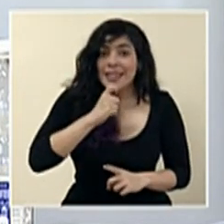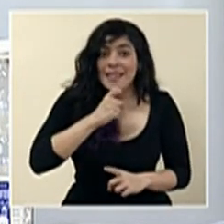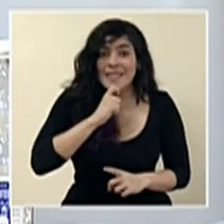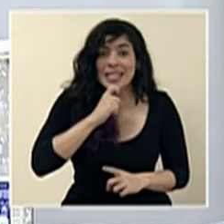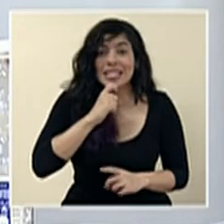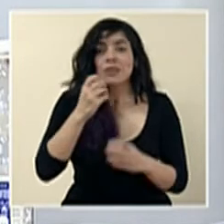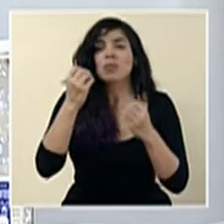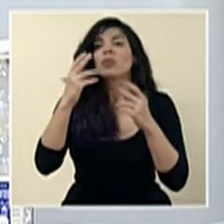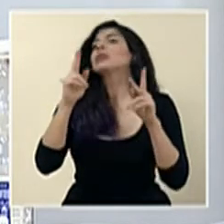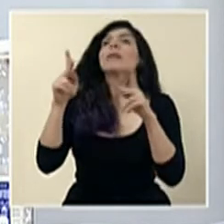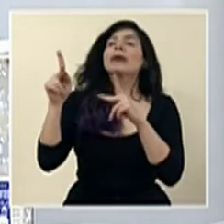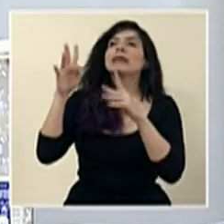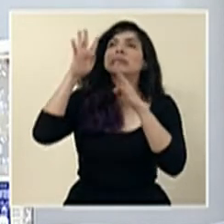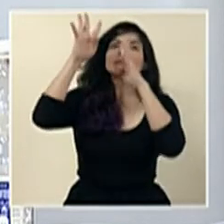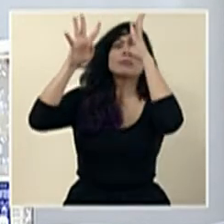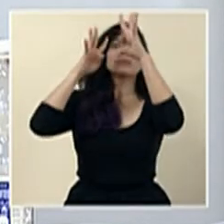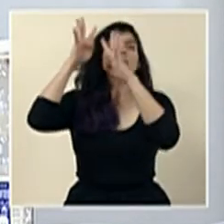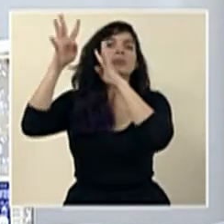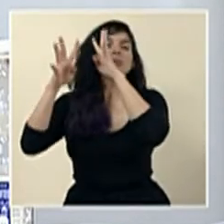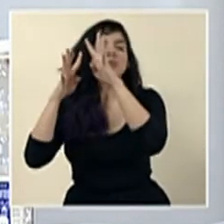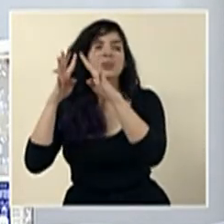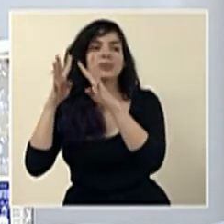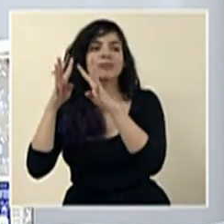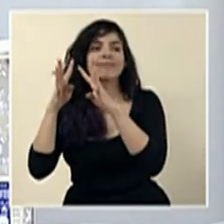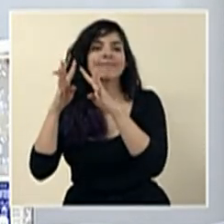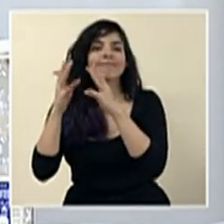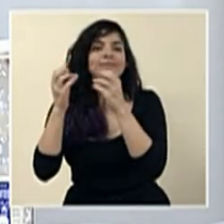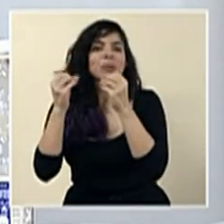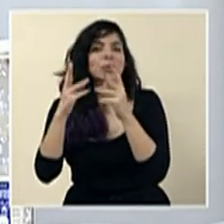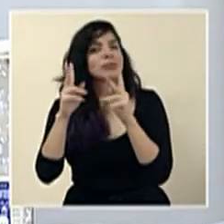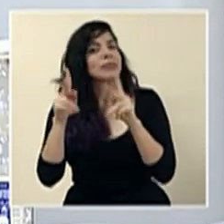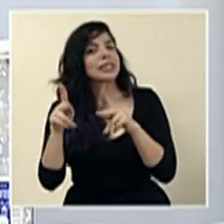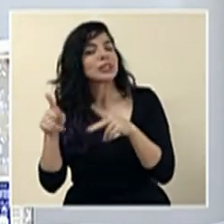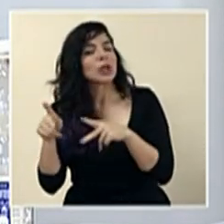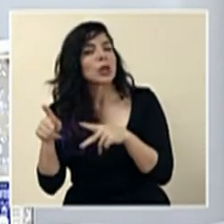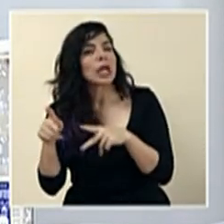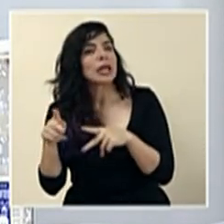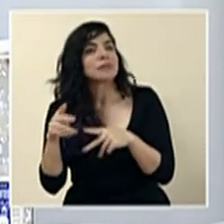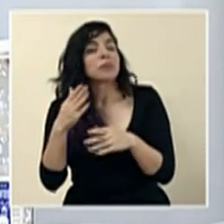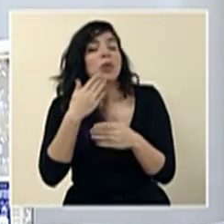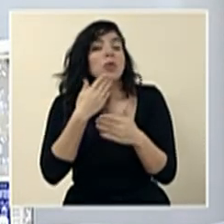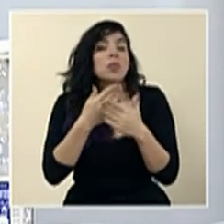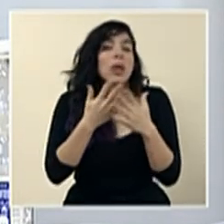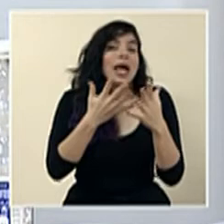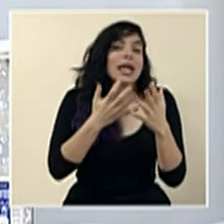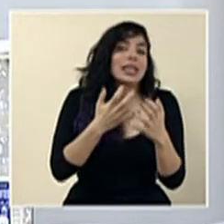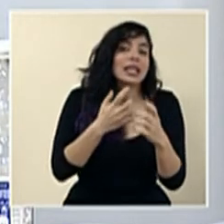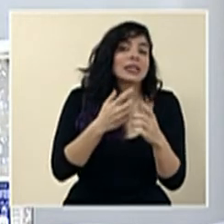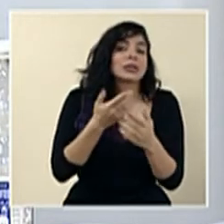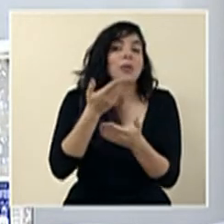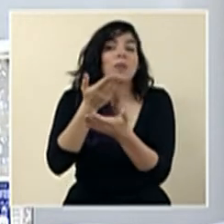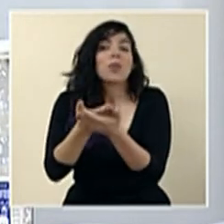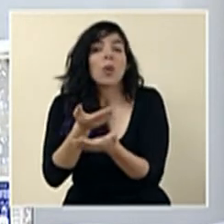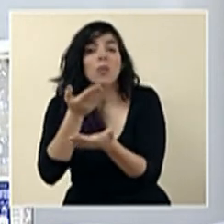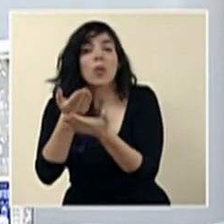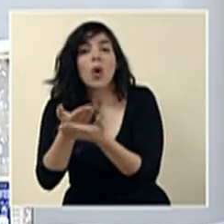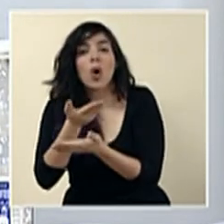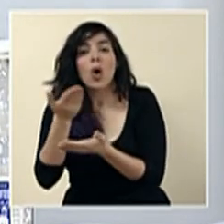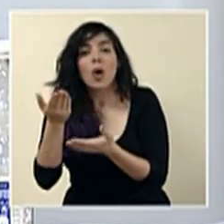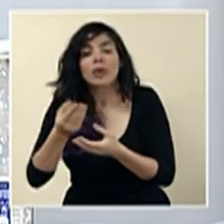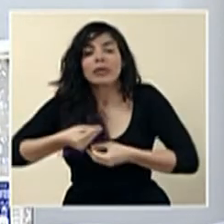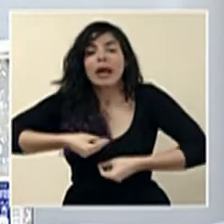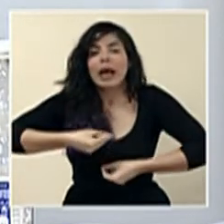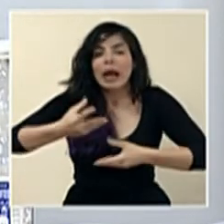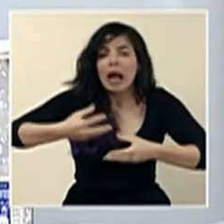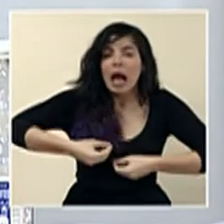a mucha gente se le ocurren muchas ideas, mucha gente con buenas intenciones propone cosas, gastos,